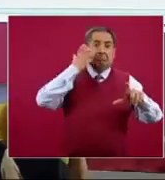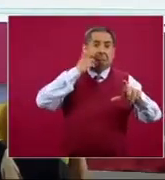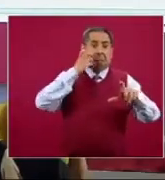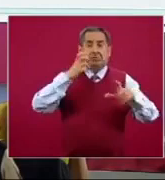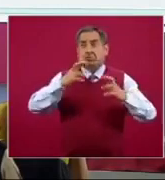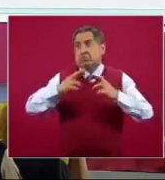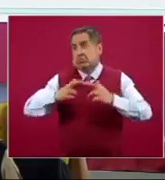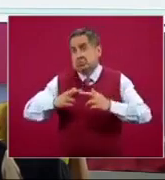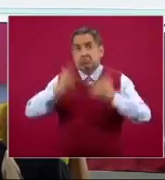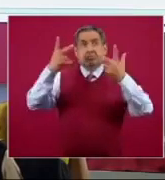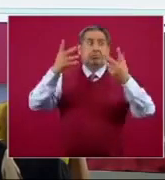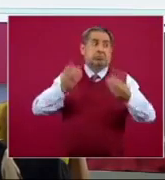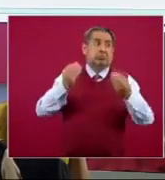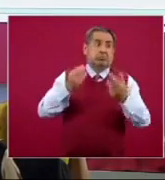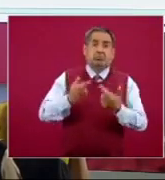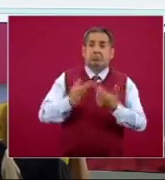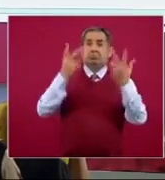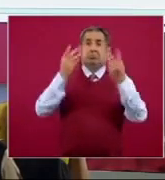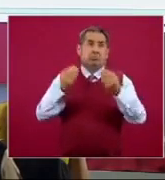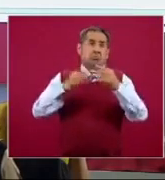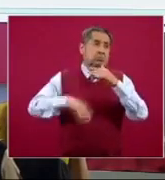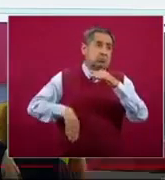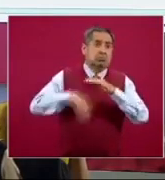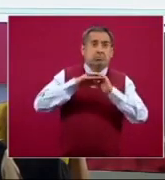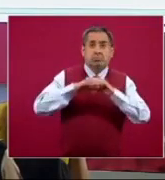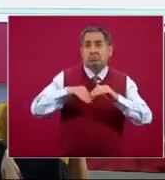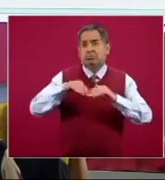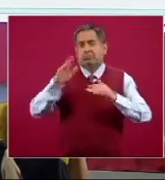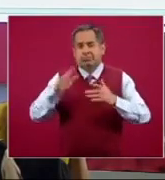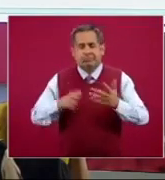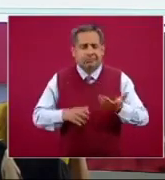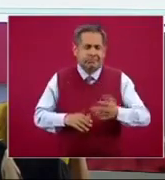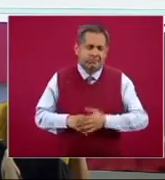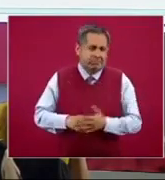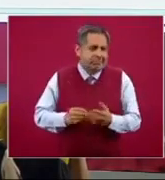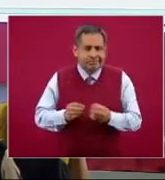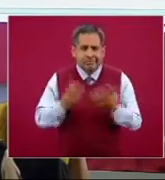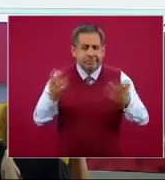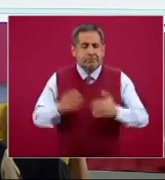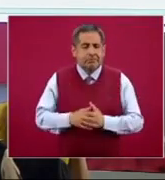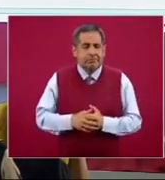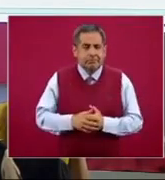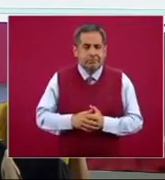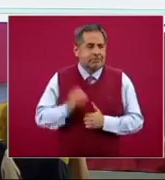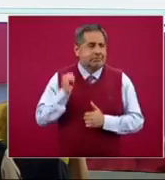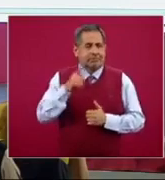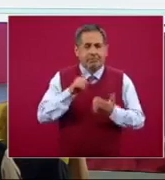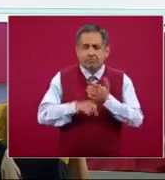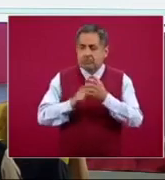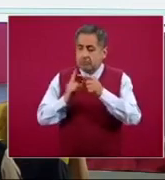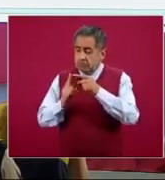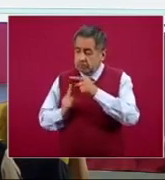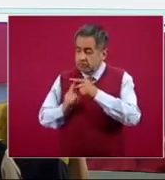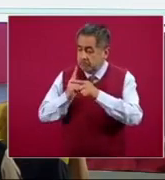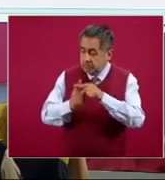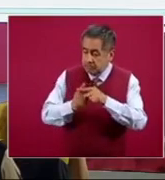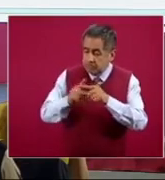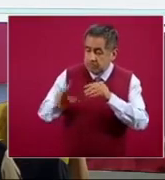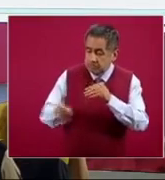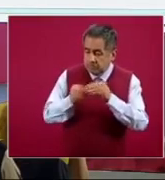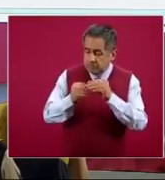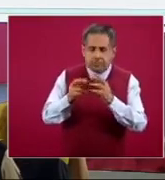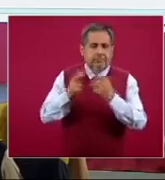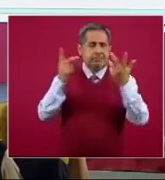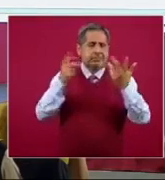cifras récords, se alcanzó un máximo. Por supuesto, cualquier fenómeno que acumulemos, siempre va a haber un